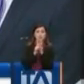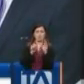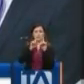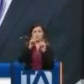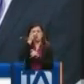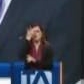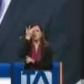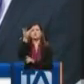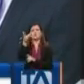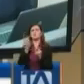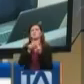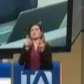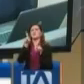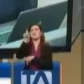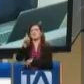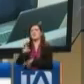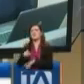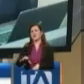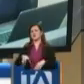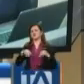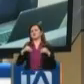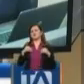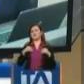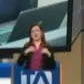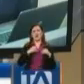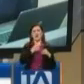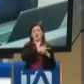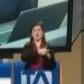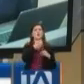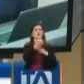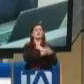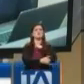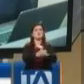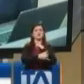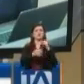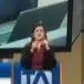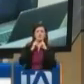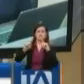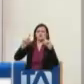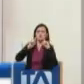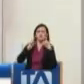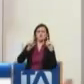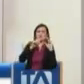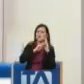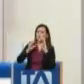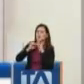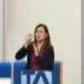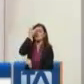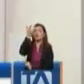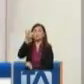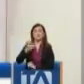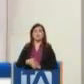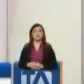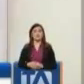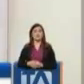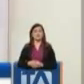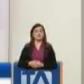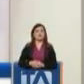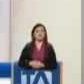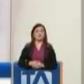la prensa debería asumir y replicar un reportaje de otro medio, sin más. El Comercio se hace referencia,